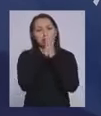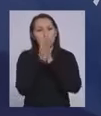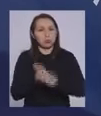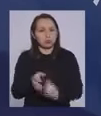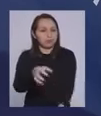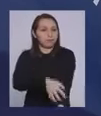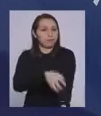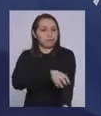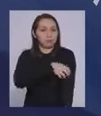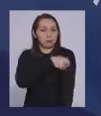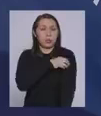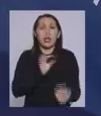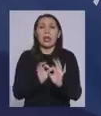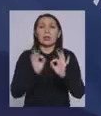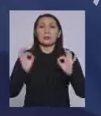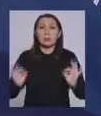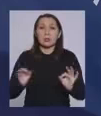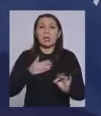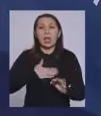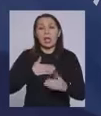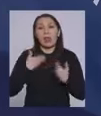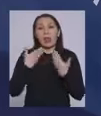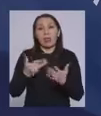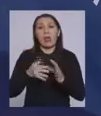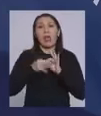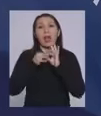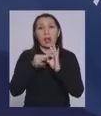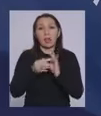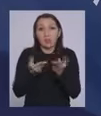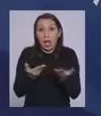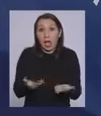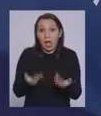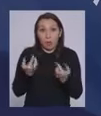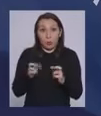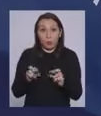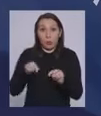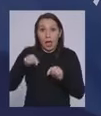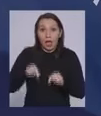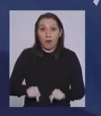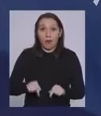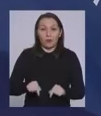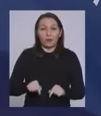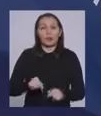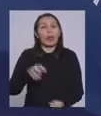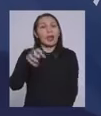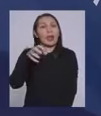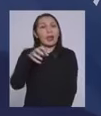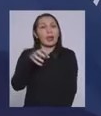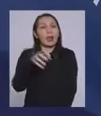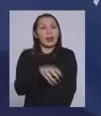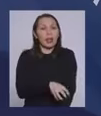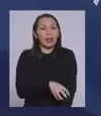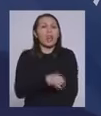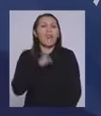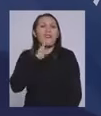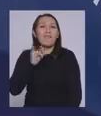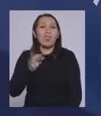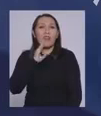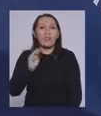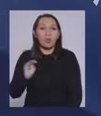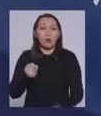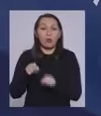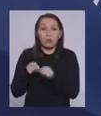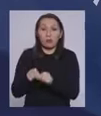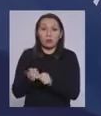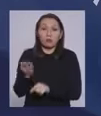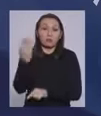regiones, pero especialmente quiero enviar un agradecimiento en esta oportunidad a la región del Biobío,